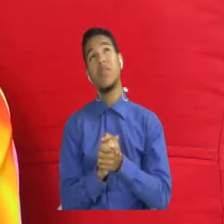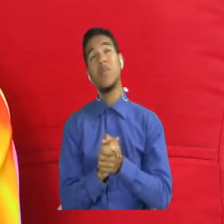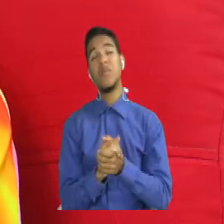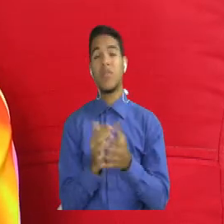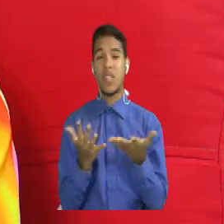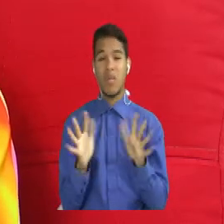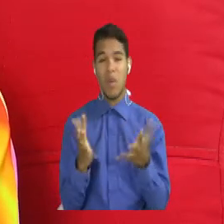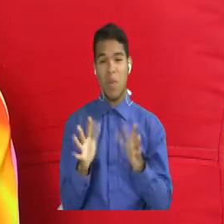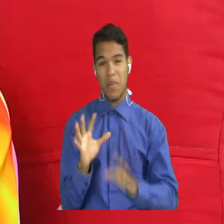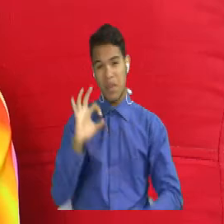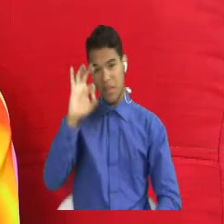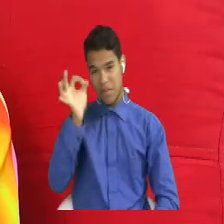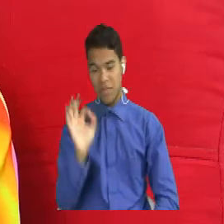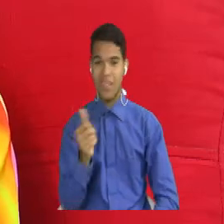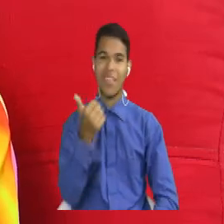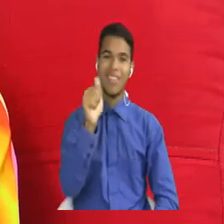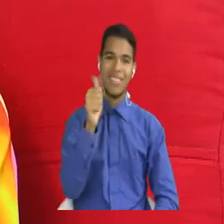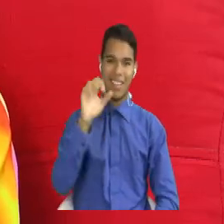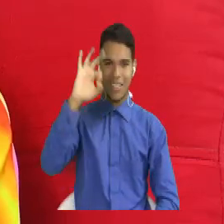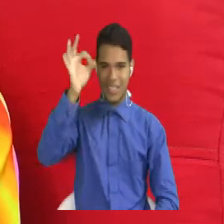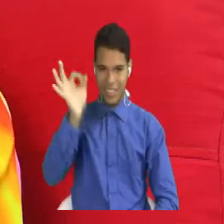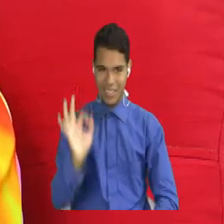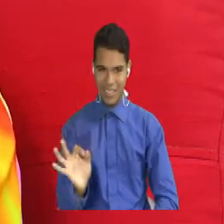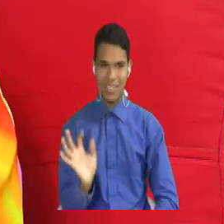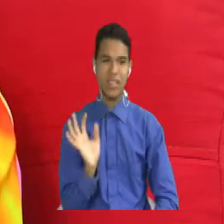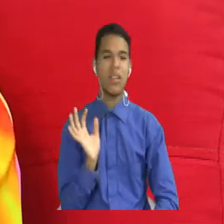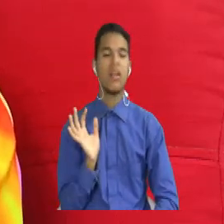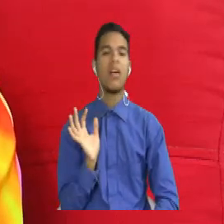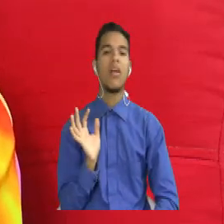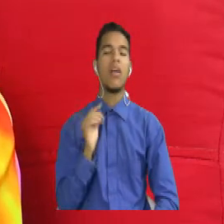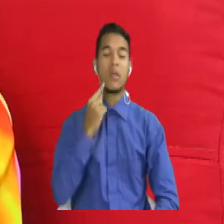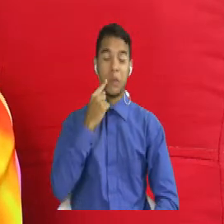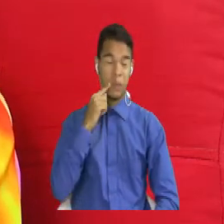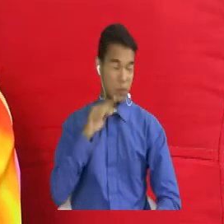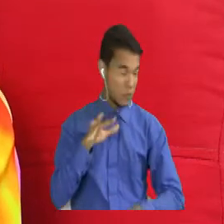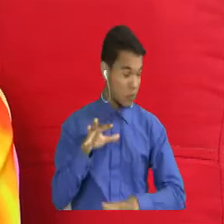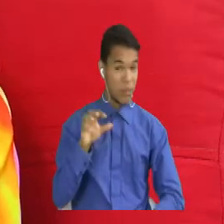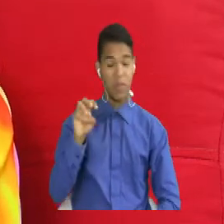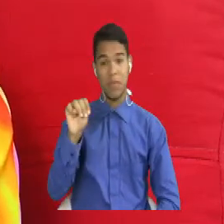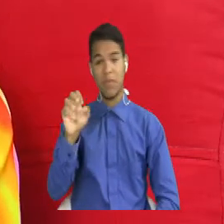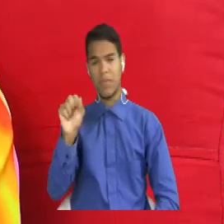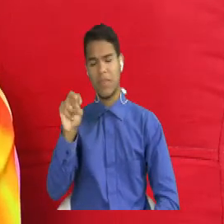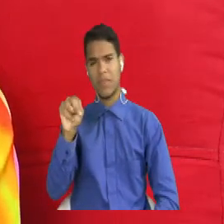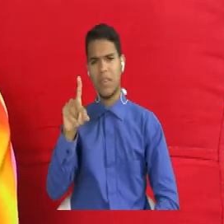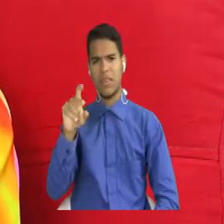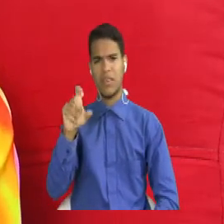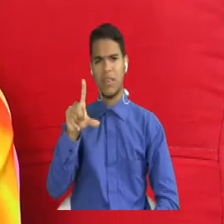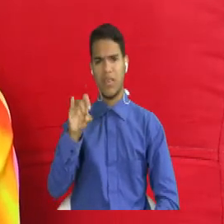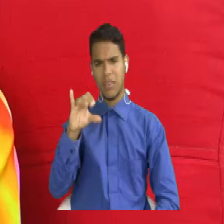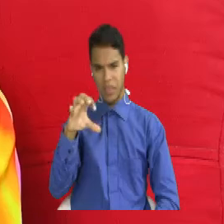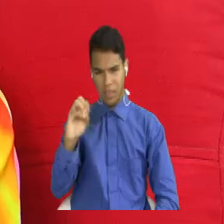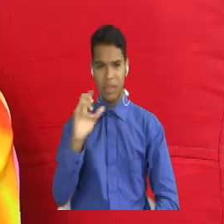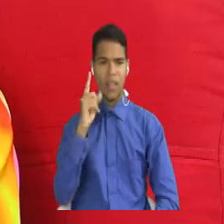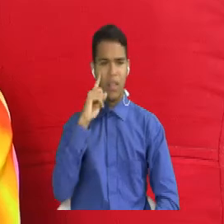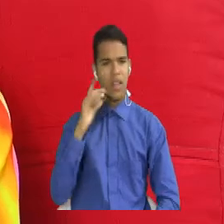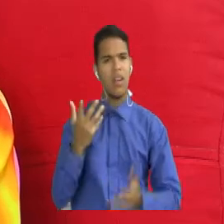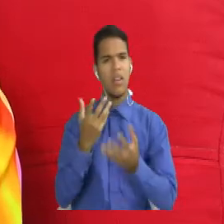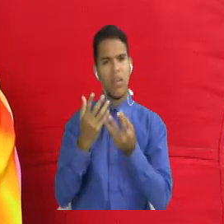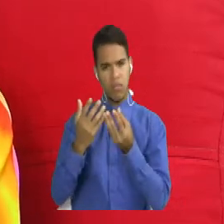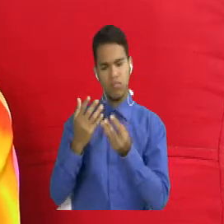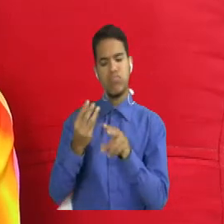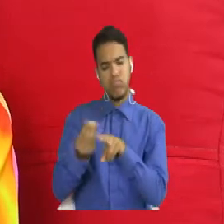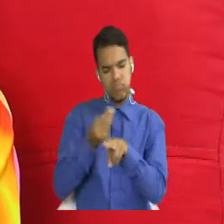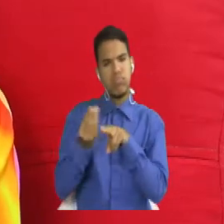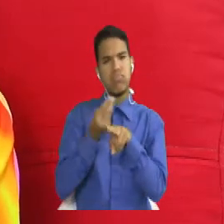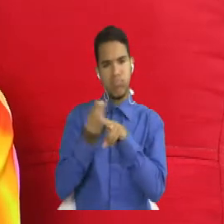un porcentaje del 10%, puede ser ácido glicólico, puede ser ácido mandélico, que son, pues, para uso en la casa. Van a